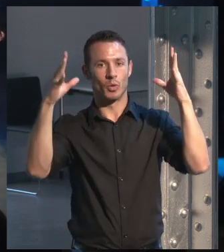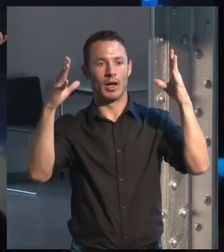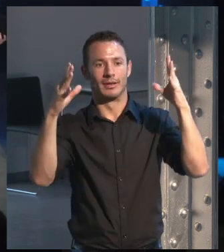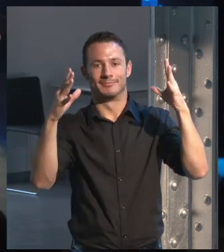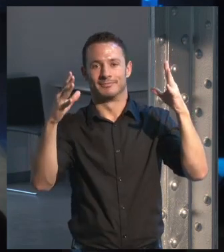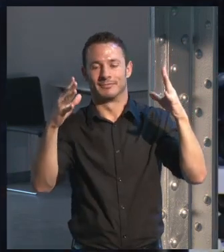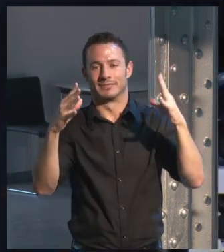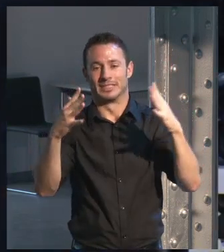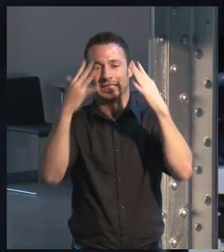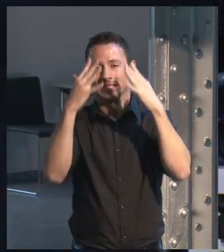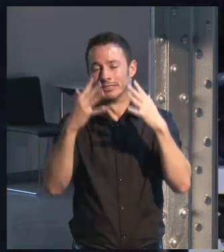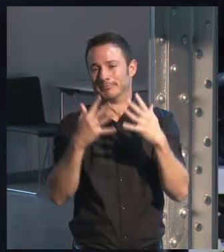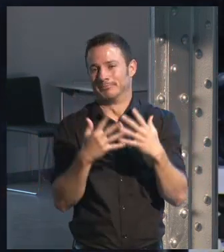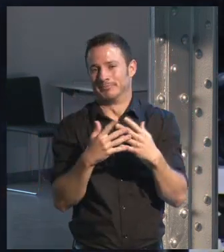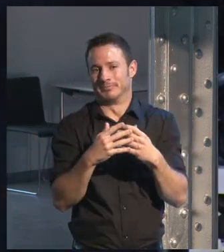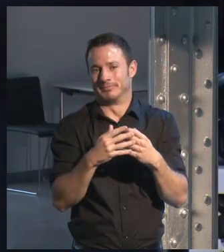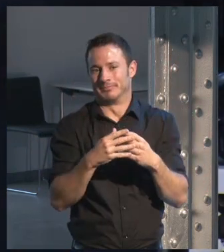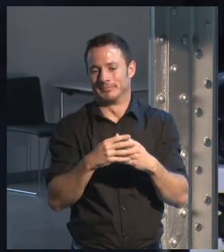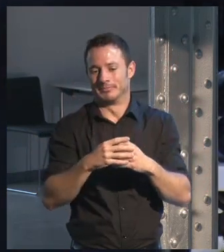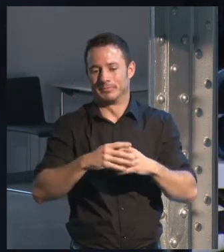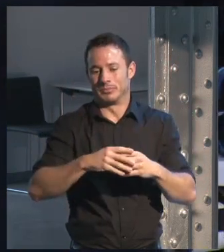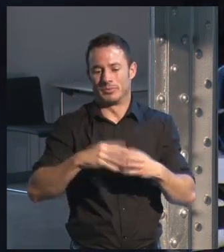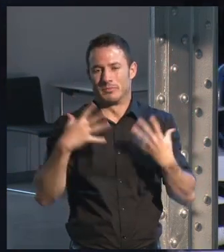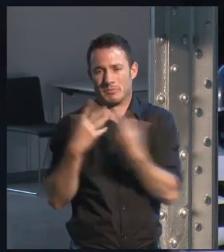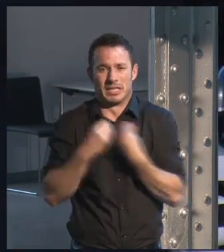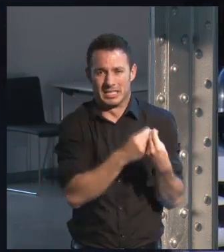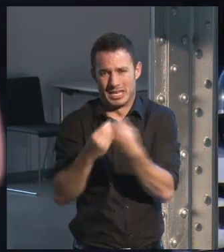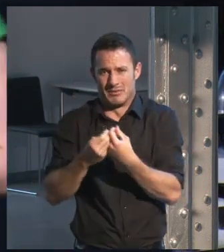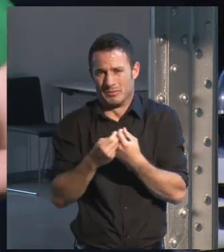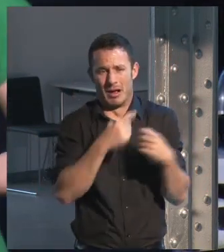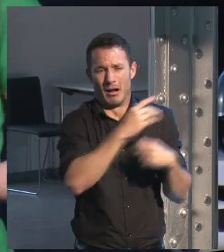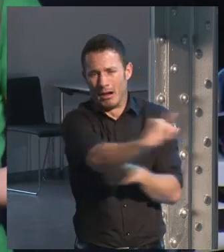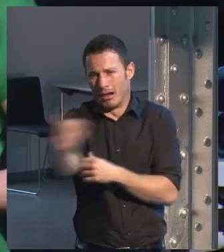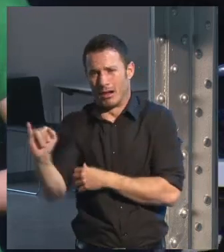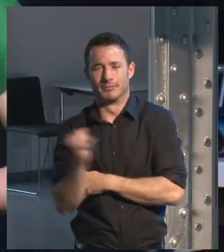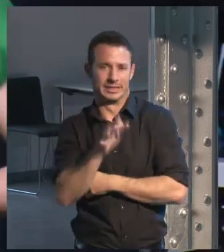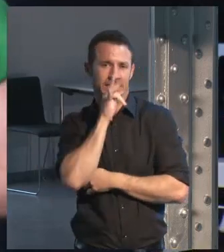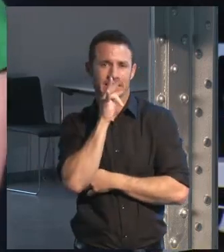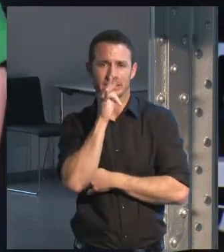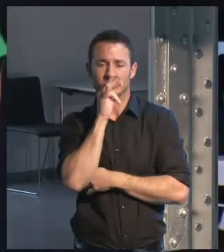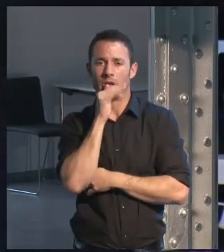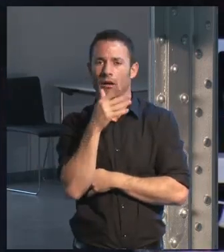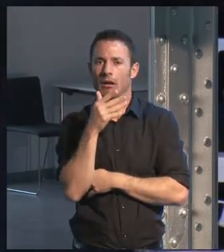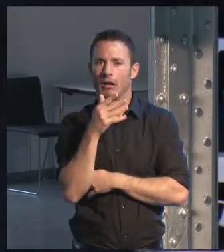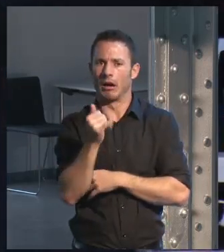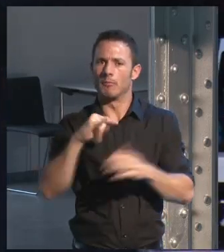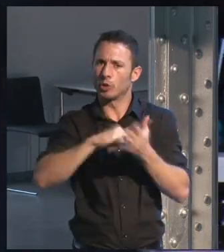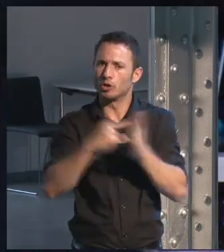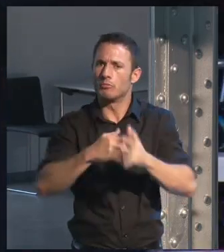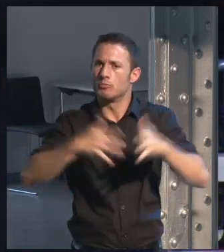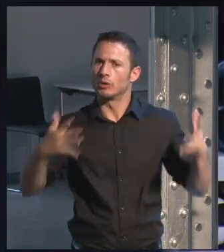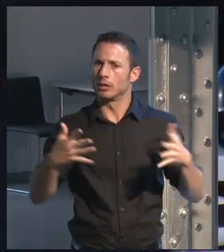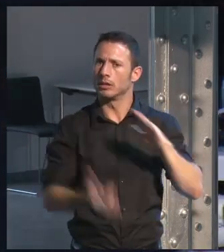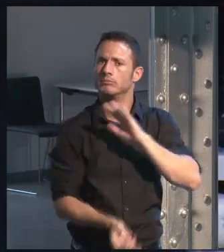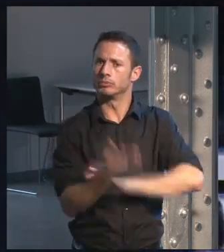algo masivo, ¿no?, en nuestras escuelas, en nuestros coles, pero sí que ya hay una serie de grandes proyectos que se están llevando a cabo. Uno